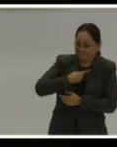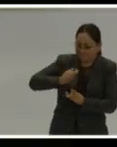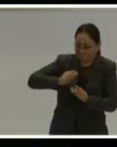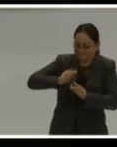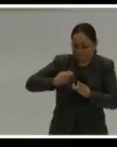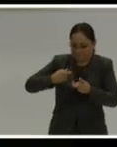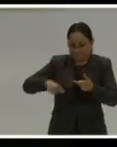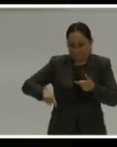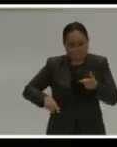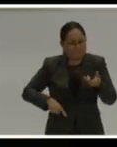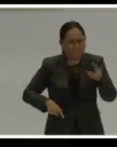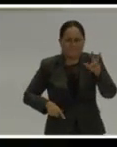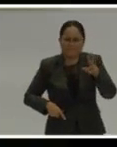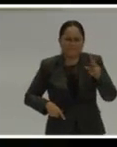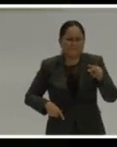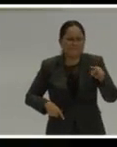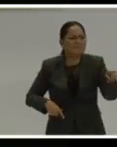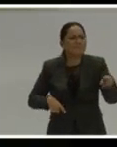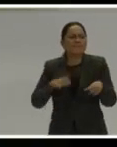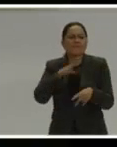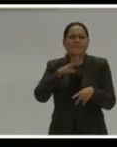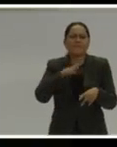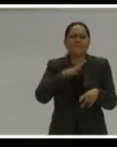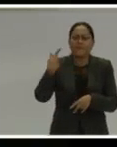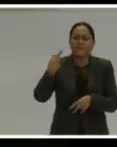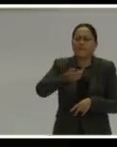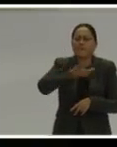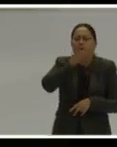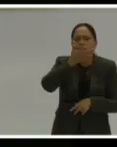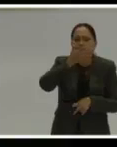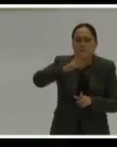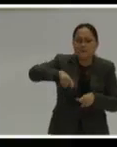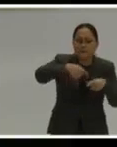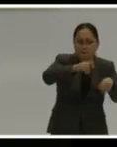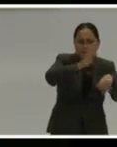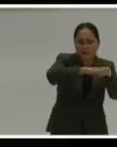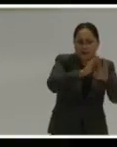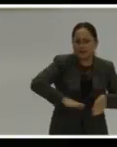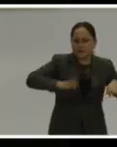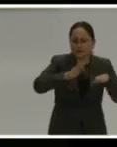no es que prevalece la tradición oral antes que lo escrito.